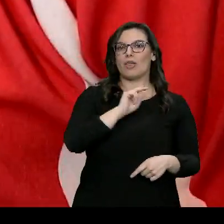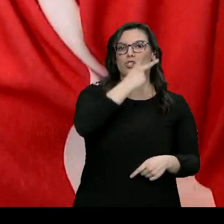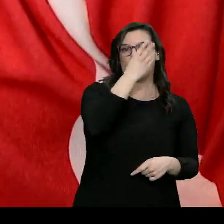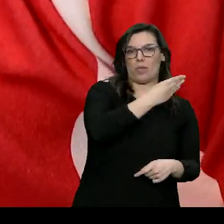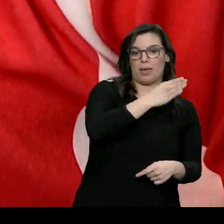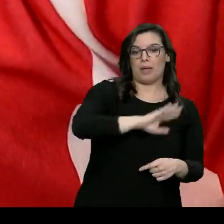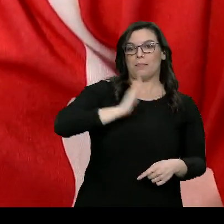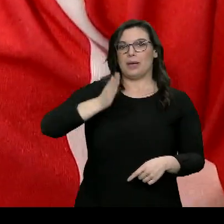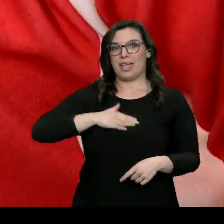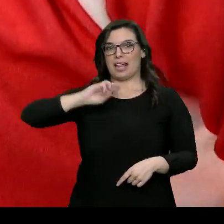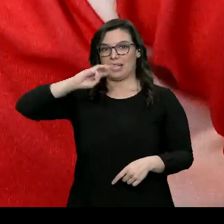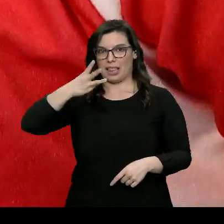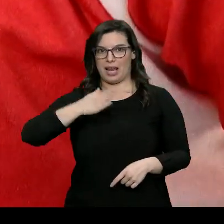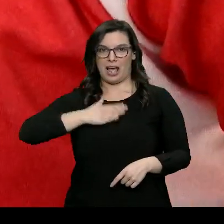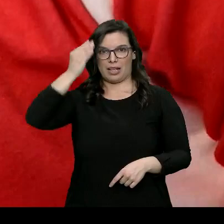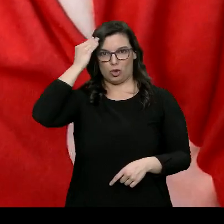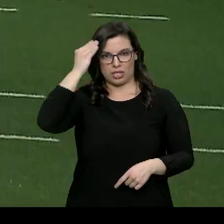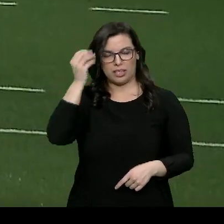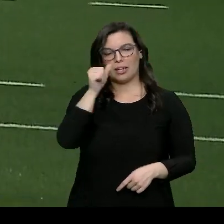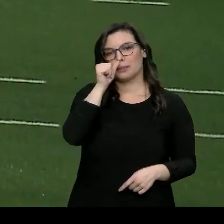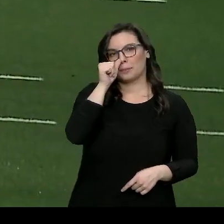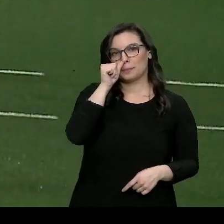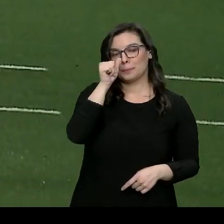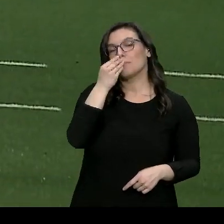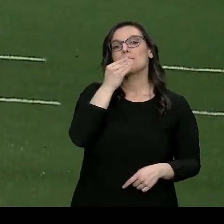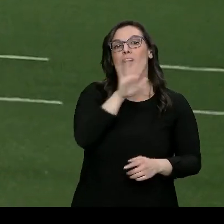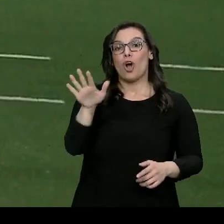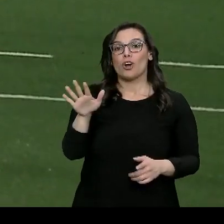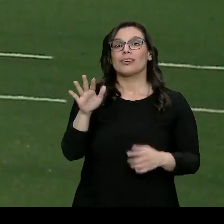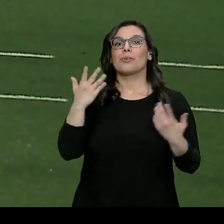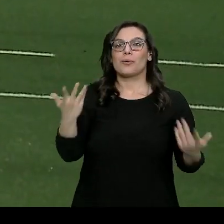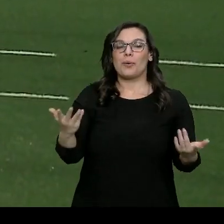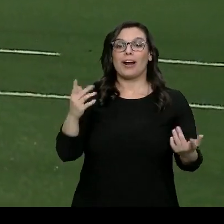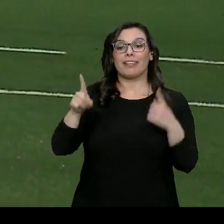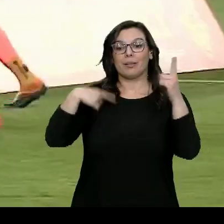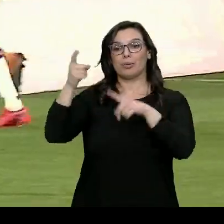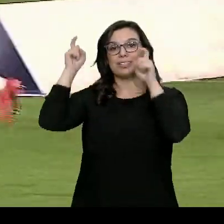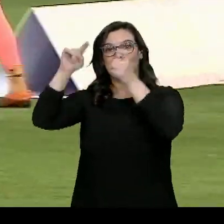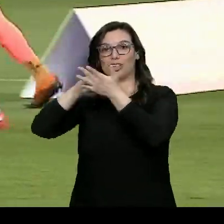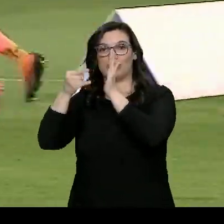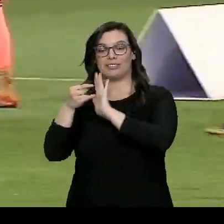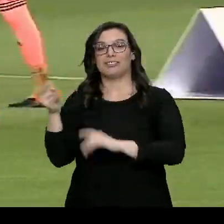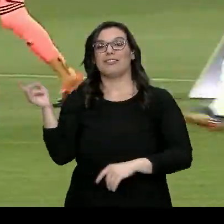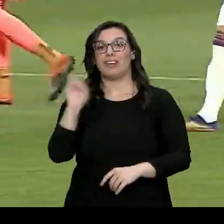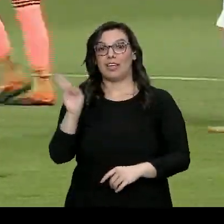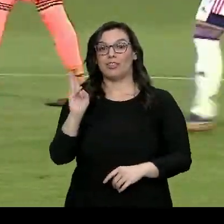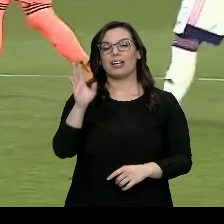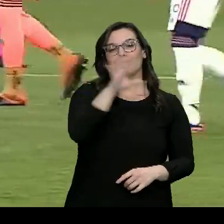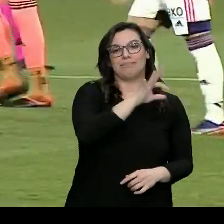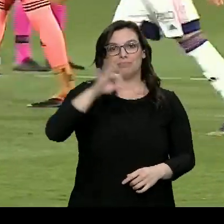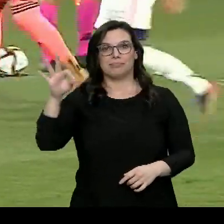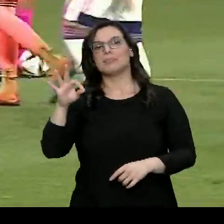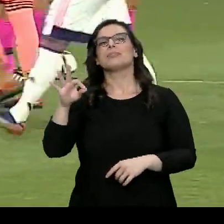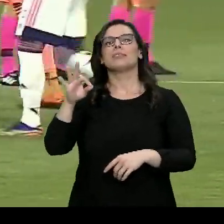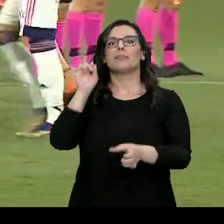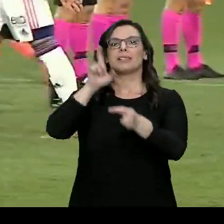y al día siguiente en tercera con el Atlético Tordesillas. Pero lo mejor estaba por llegar. Sergio González le convocaba con el Real Valladolid para el partido